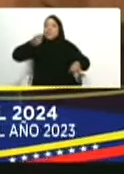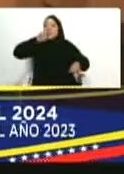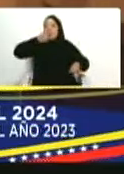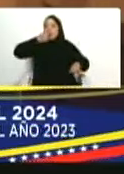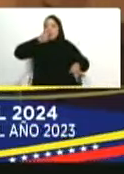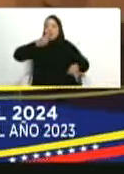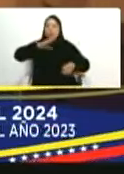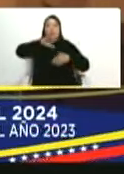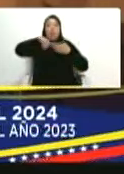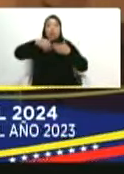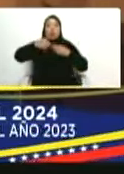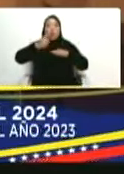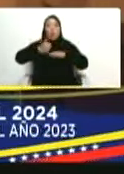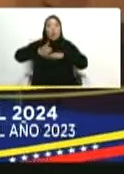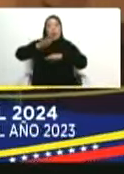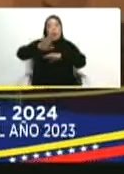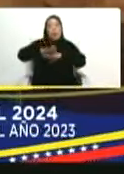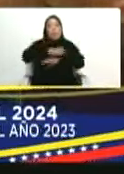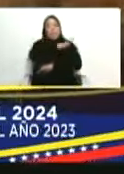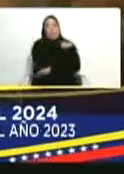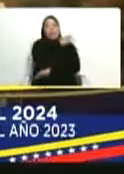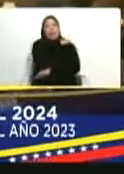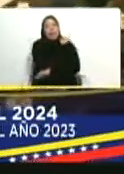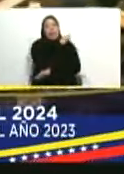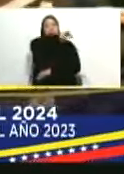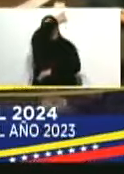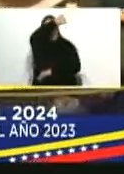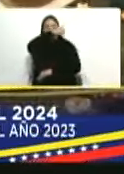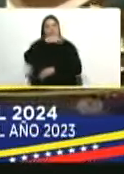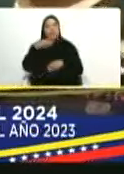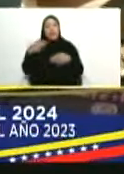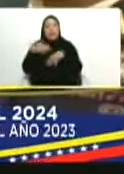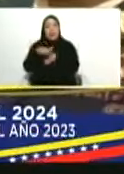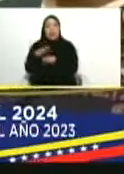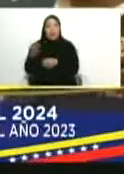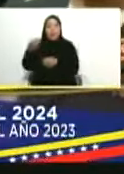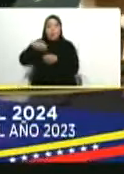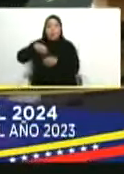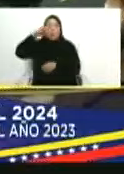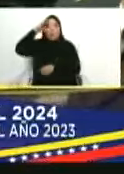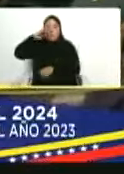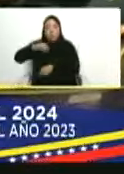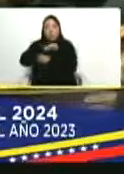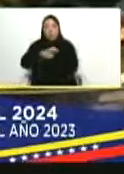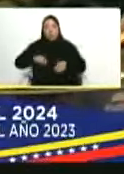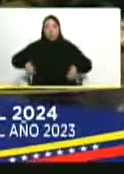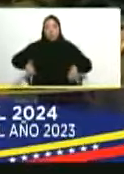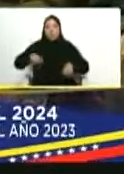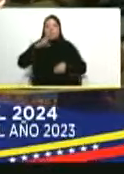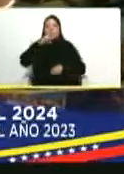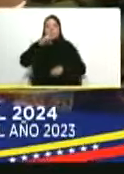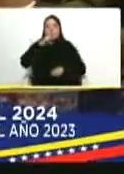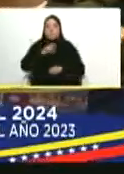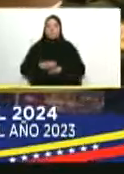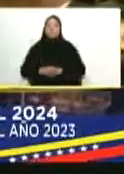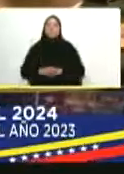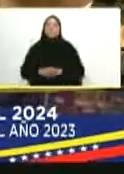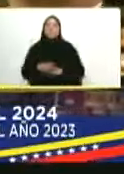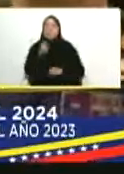almirantes, integrantes del Estado Mayor Superior de la Fuerza Armada Nacional Bolivariana.